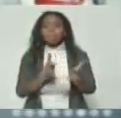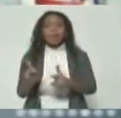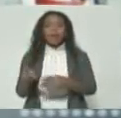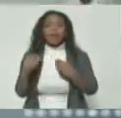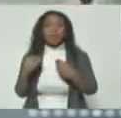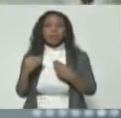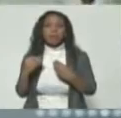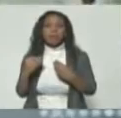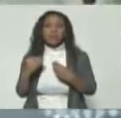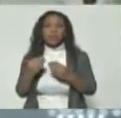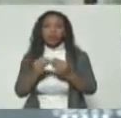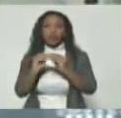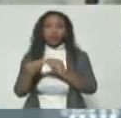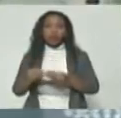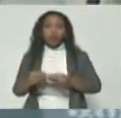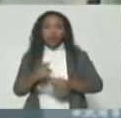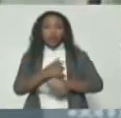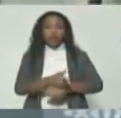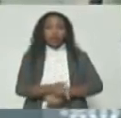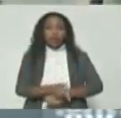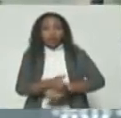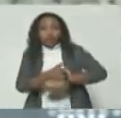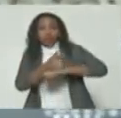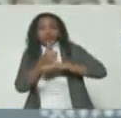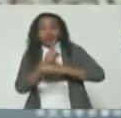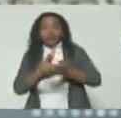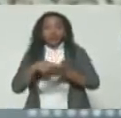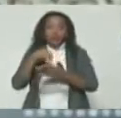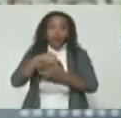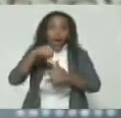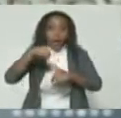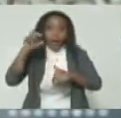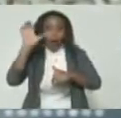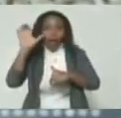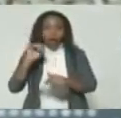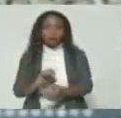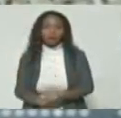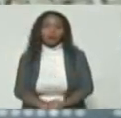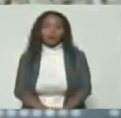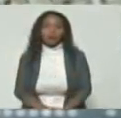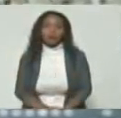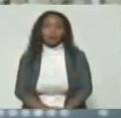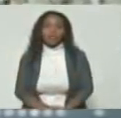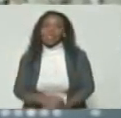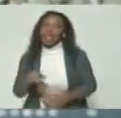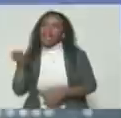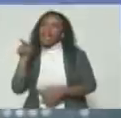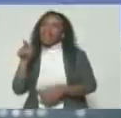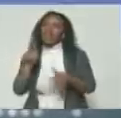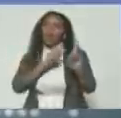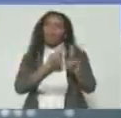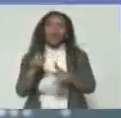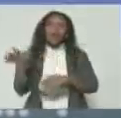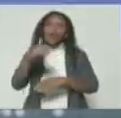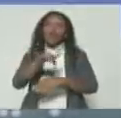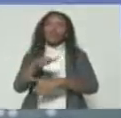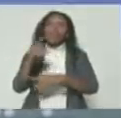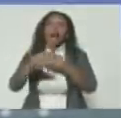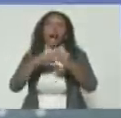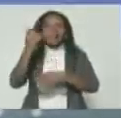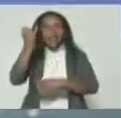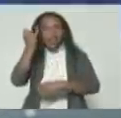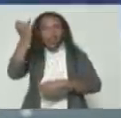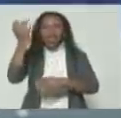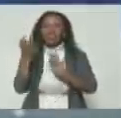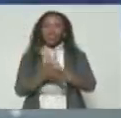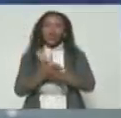para una insurrección armada delincuencial en la ciudad de Caracas. ¿De dónde vienen esos planes?